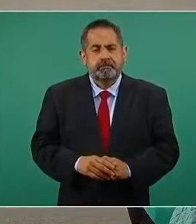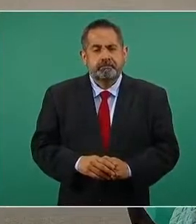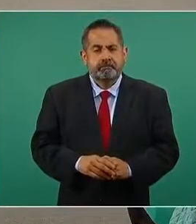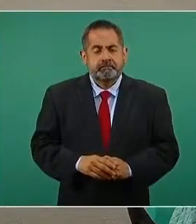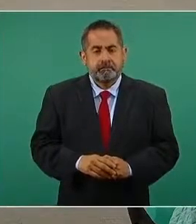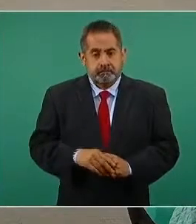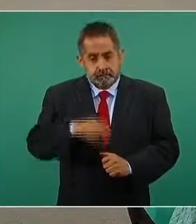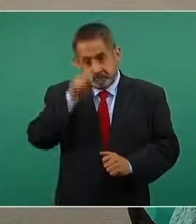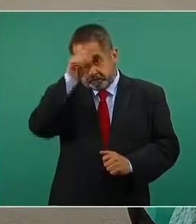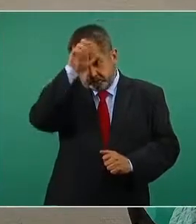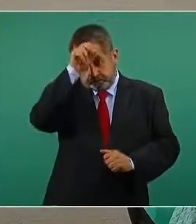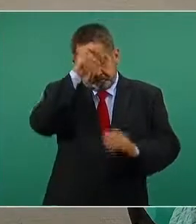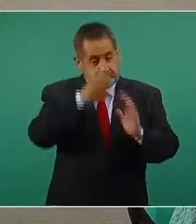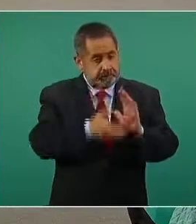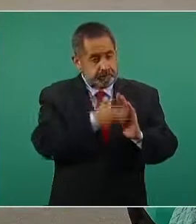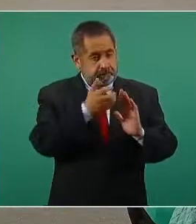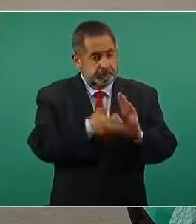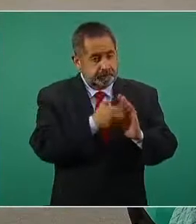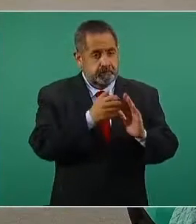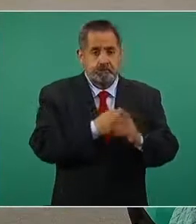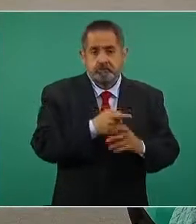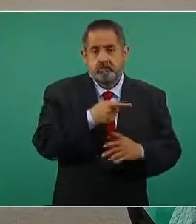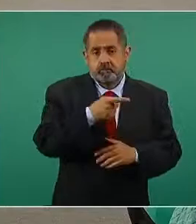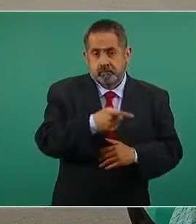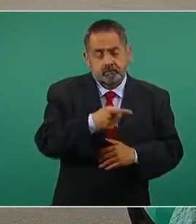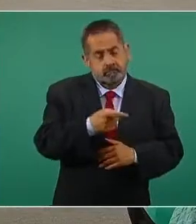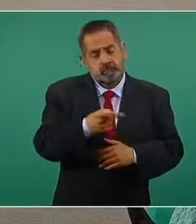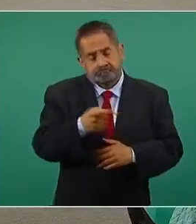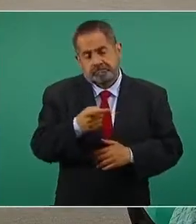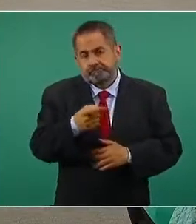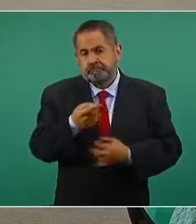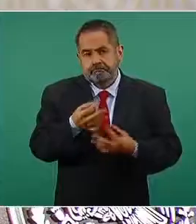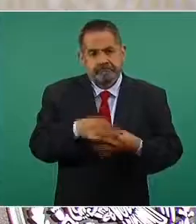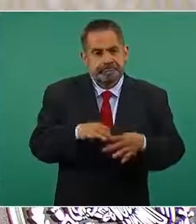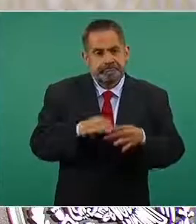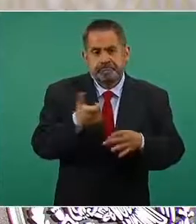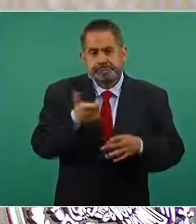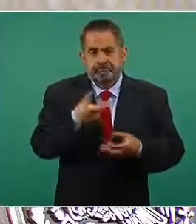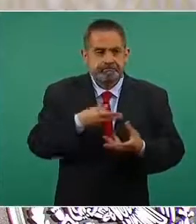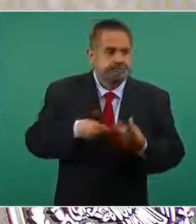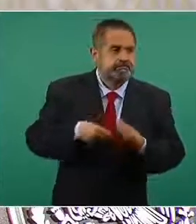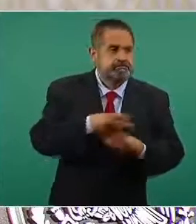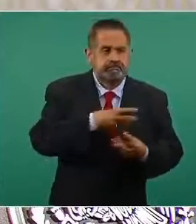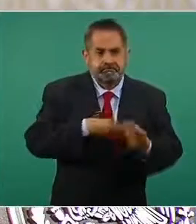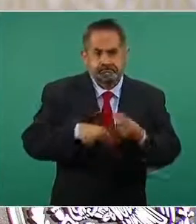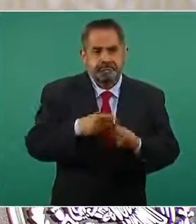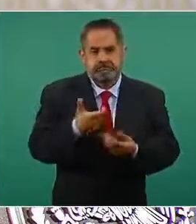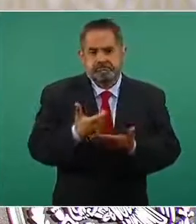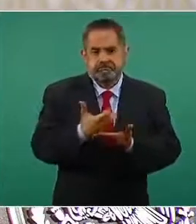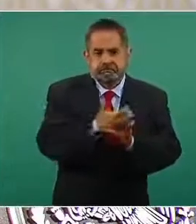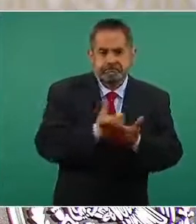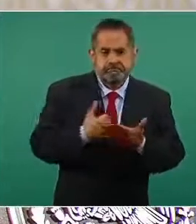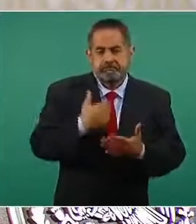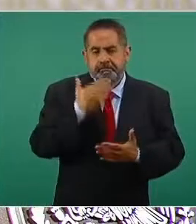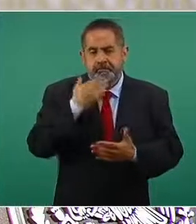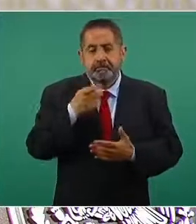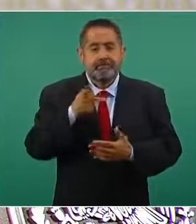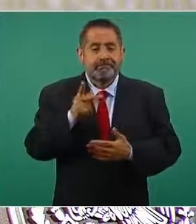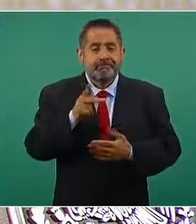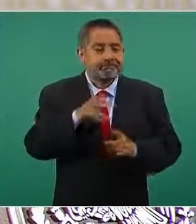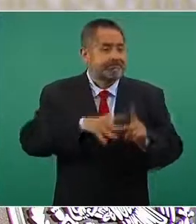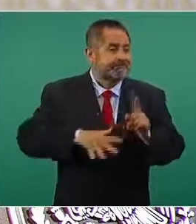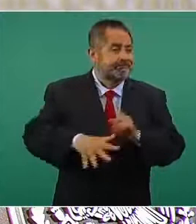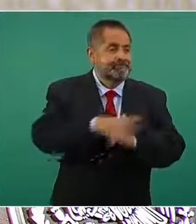actividad minera es una actividad económicamente importante que tiene un impacto significativo en el medio